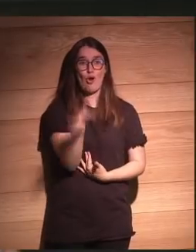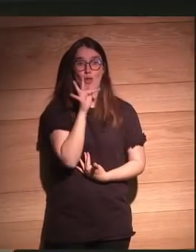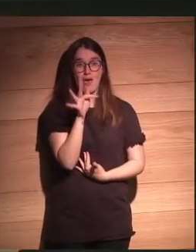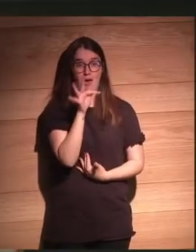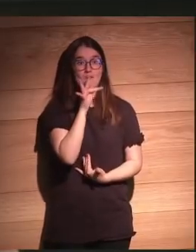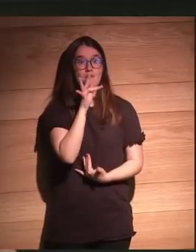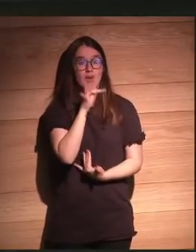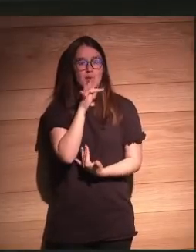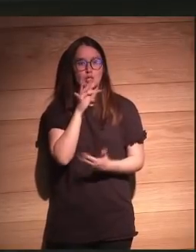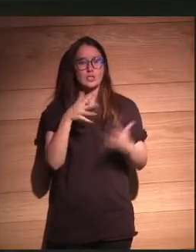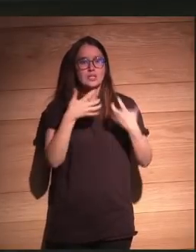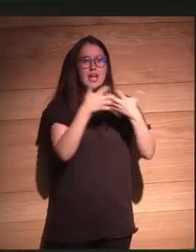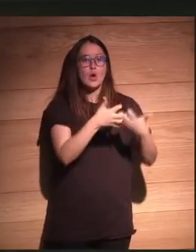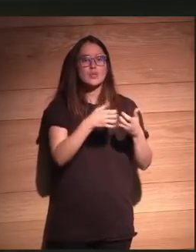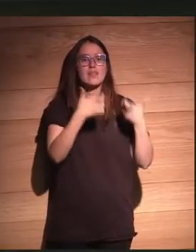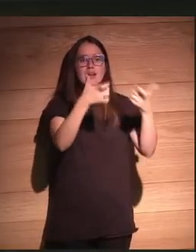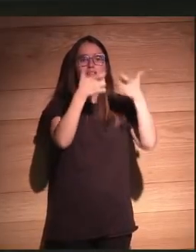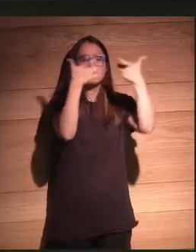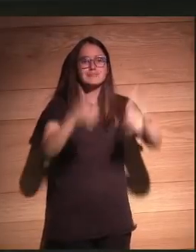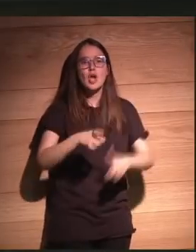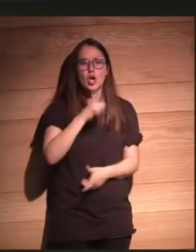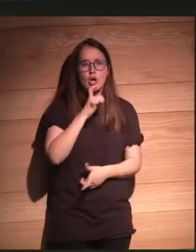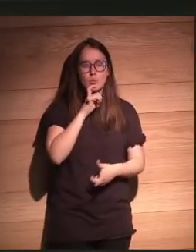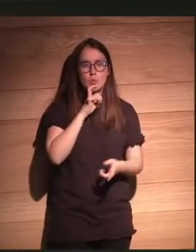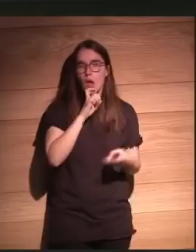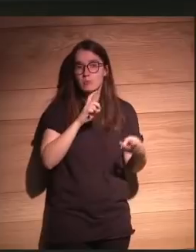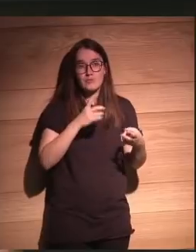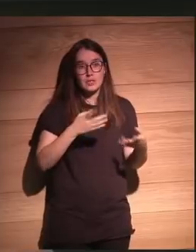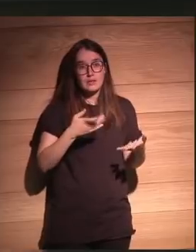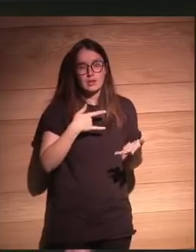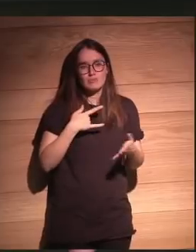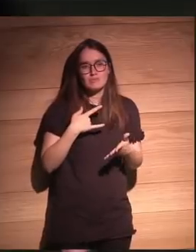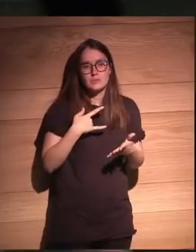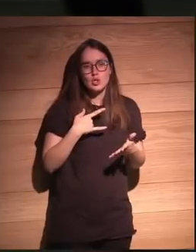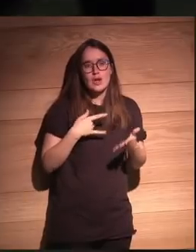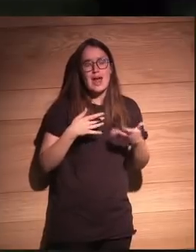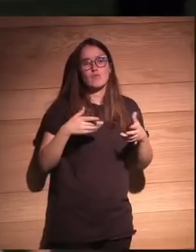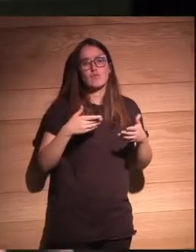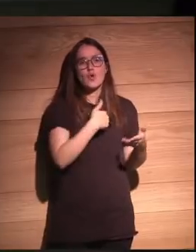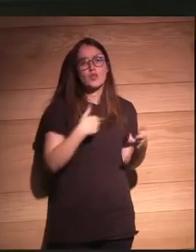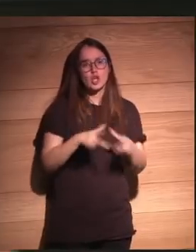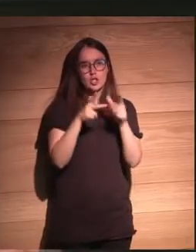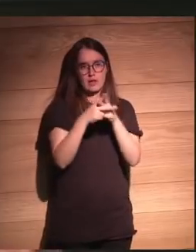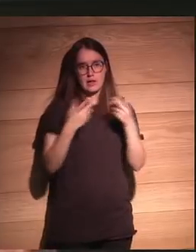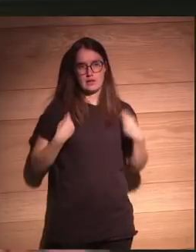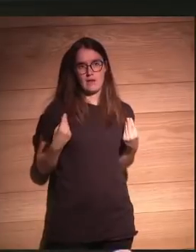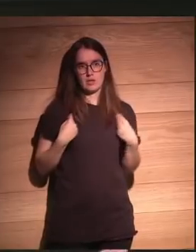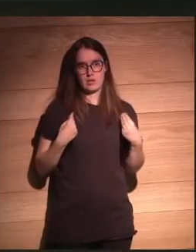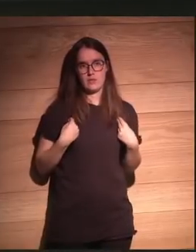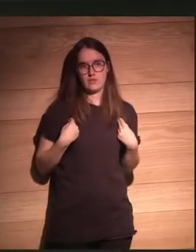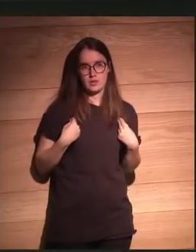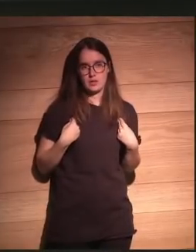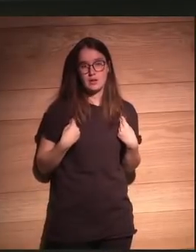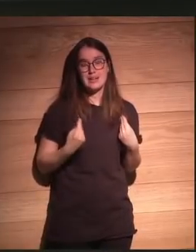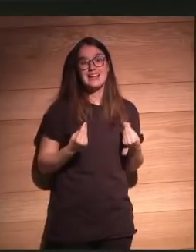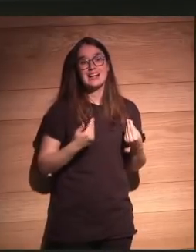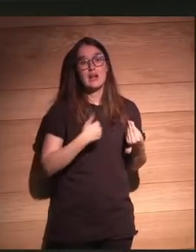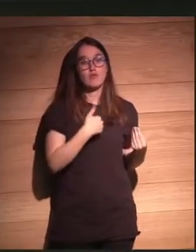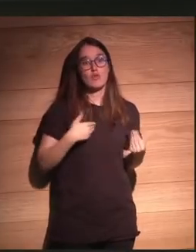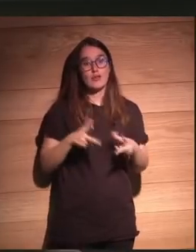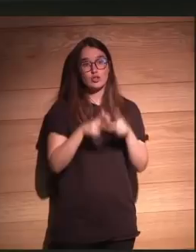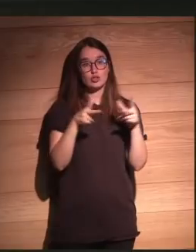se configura esta lucha de clases? Principalmente por un antagonismo que no se puede superar, que es la función social de la vivienda, la función social de la